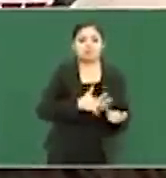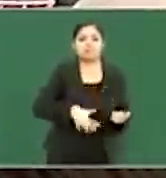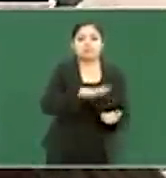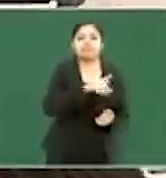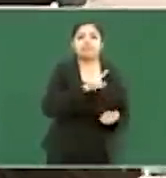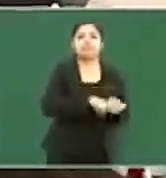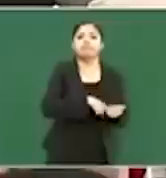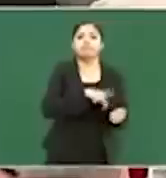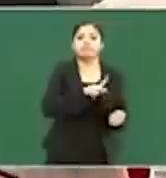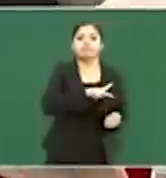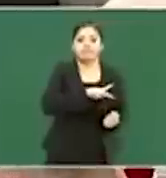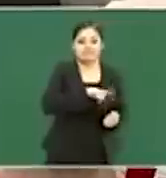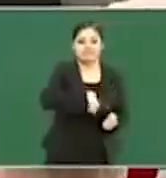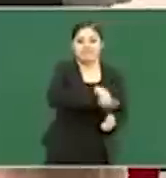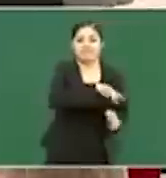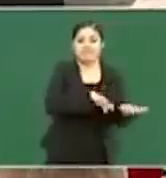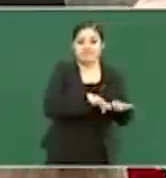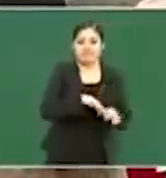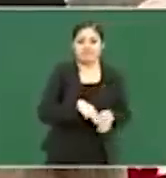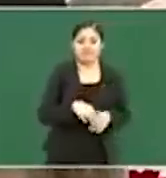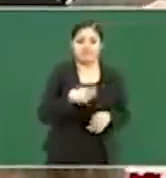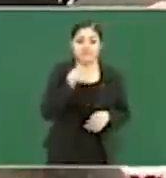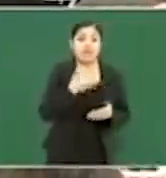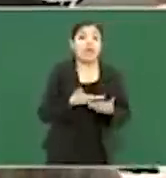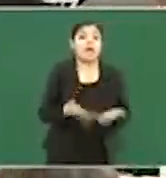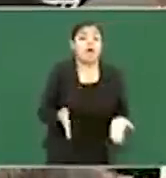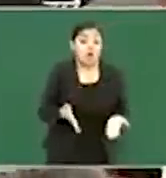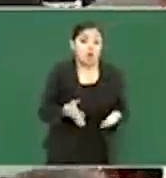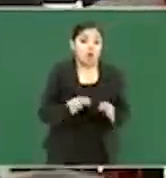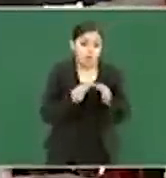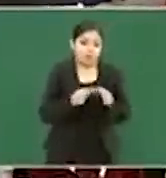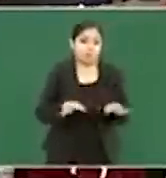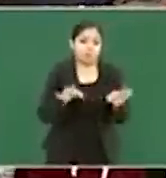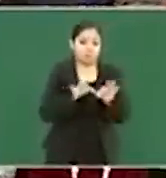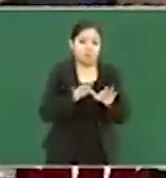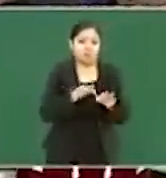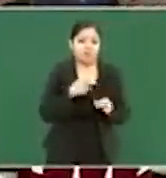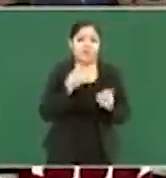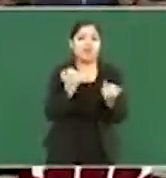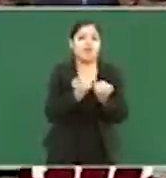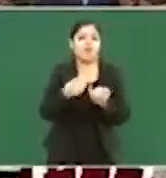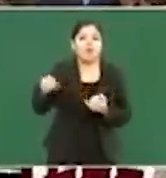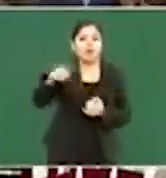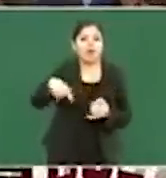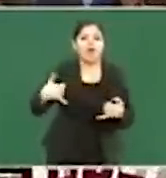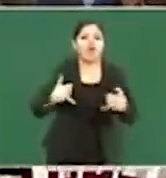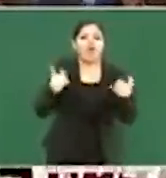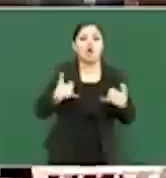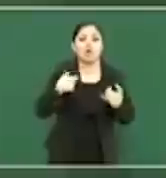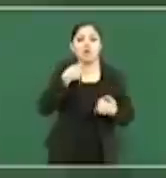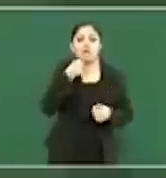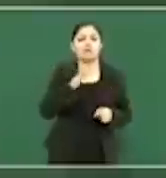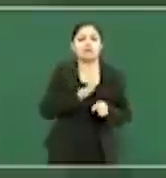vale, como dicen los jóvenes o como se dice en general, coloquialmente, lo que